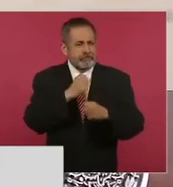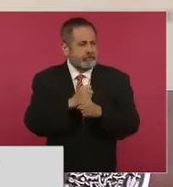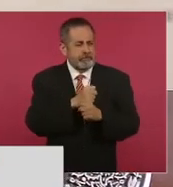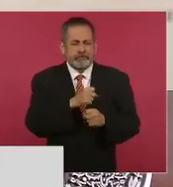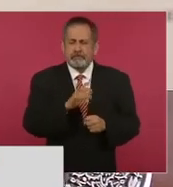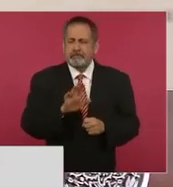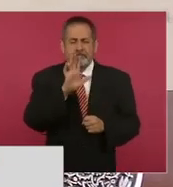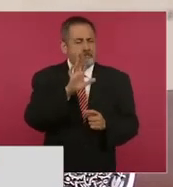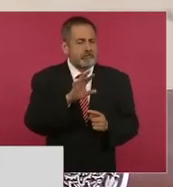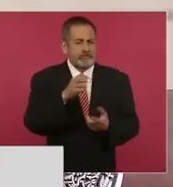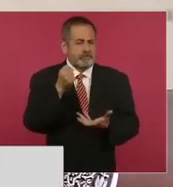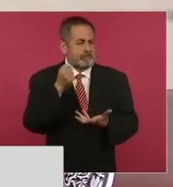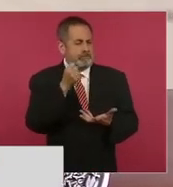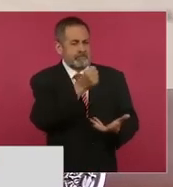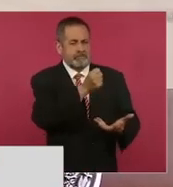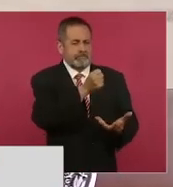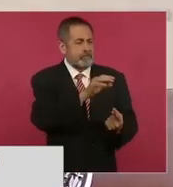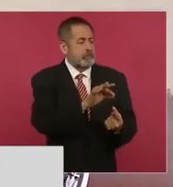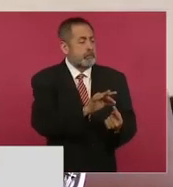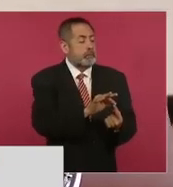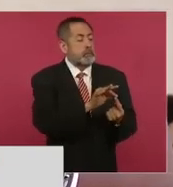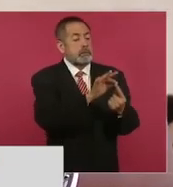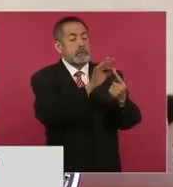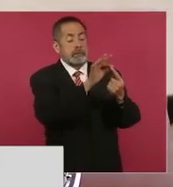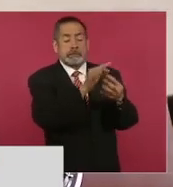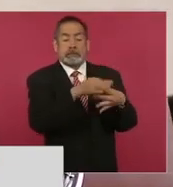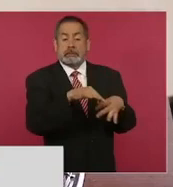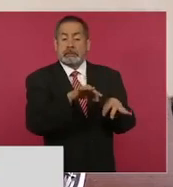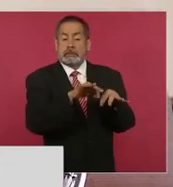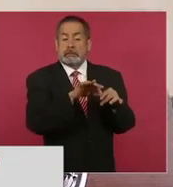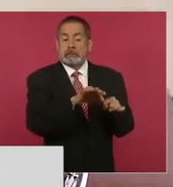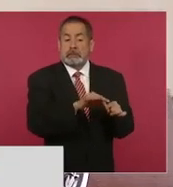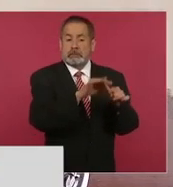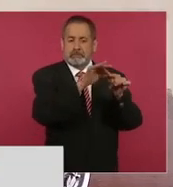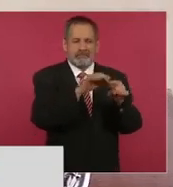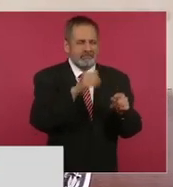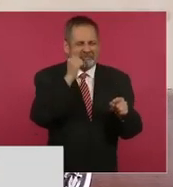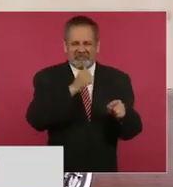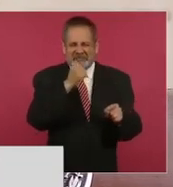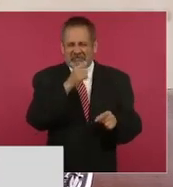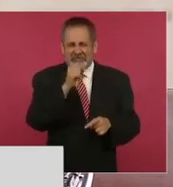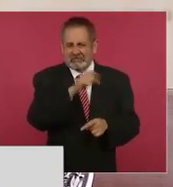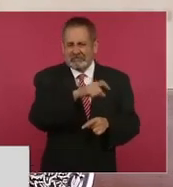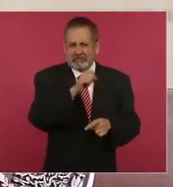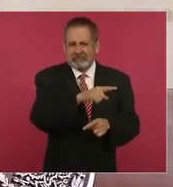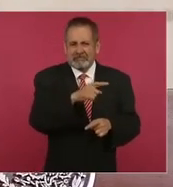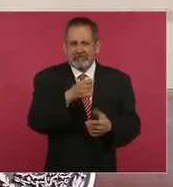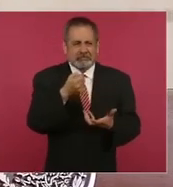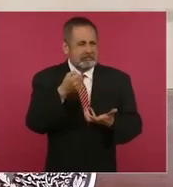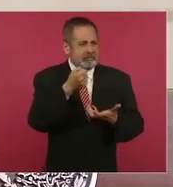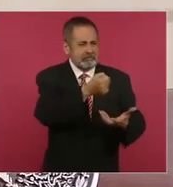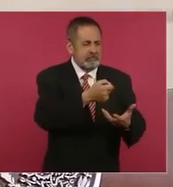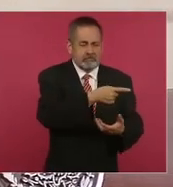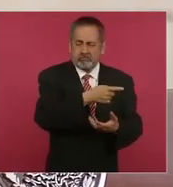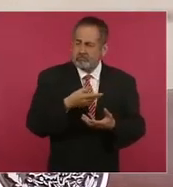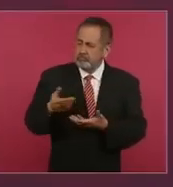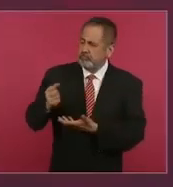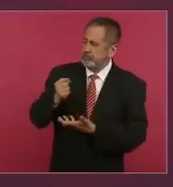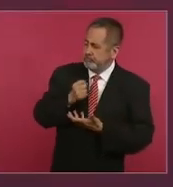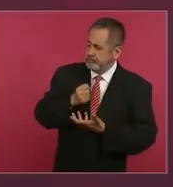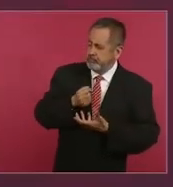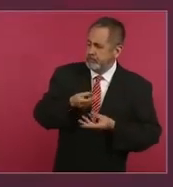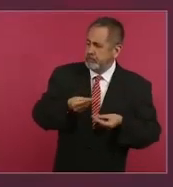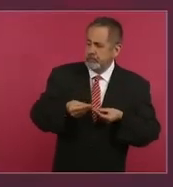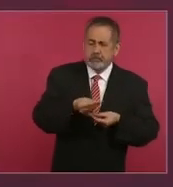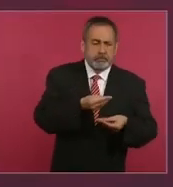este jueves que agencias extranjeras han buscado socavar y debilitar al ejército mexicano al referirse al caso Ayotzinapa tras revelar la